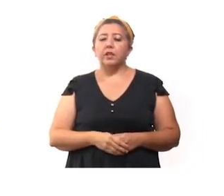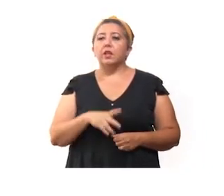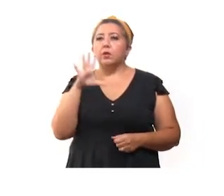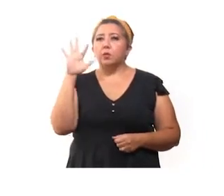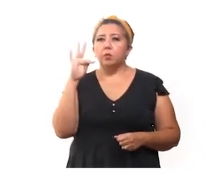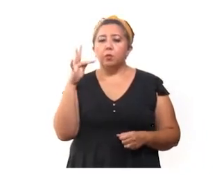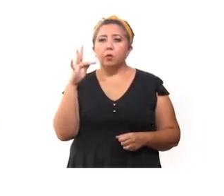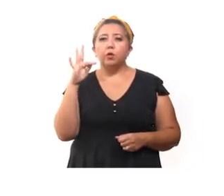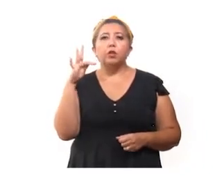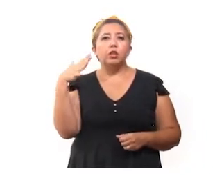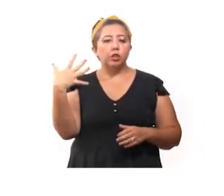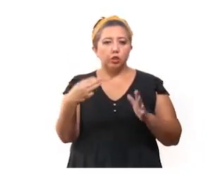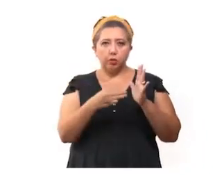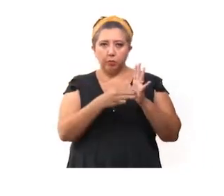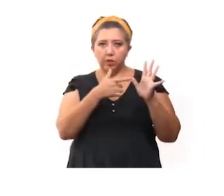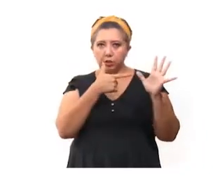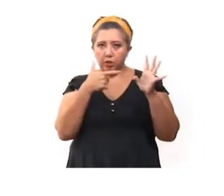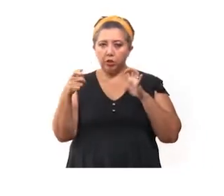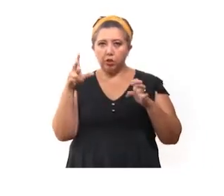los